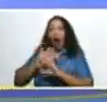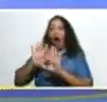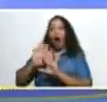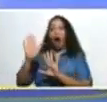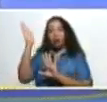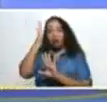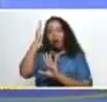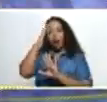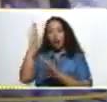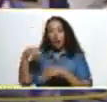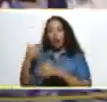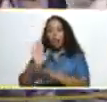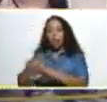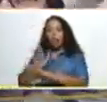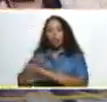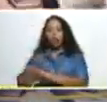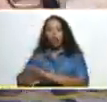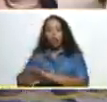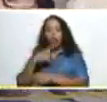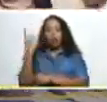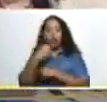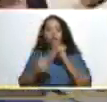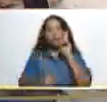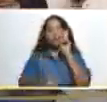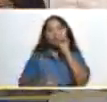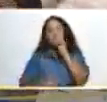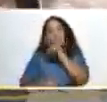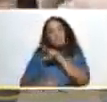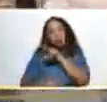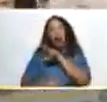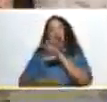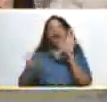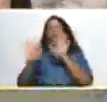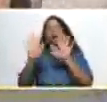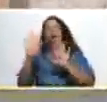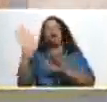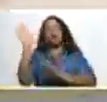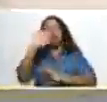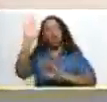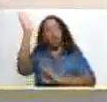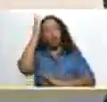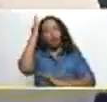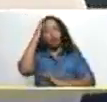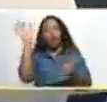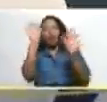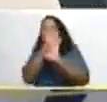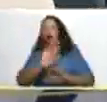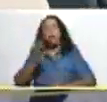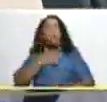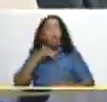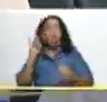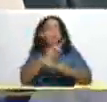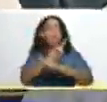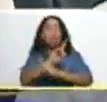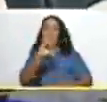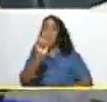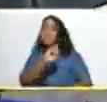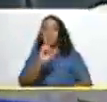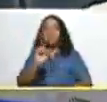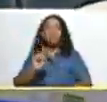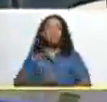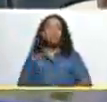no? Nada más con ponerle el ojo, ya sabe lo que sucedió, nadie lo puede engañar. ¿Ah?